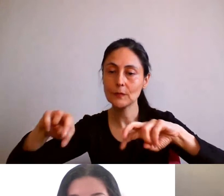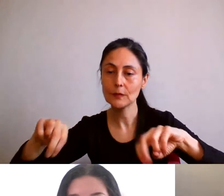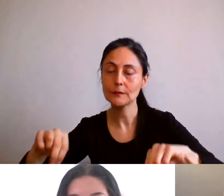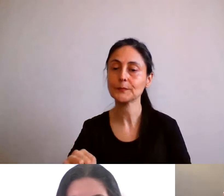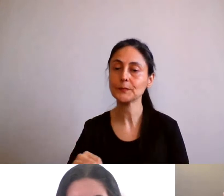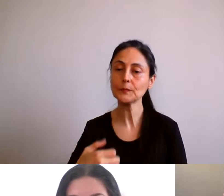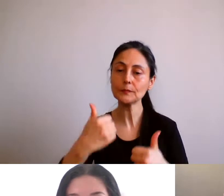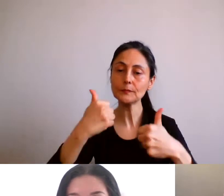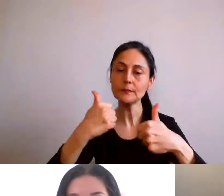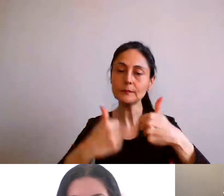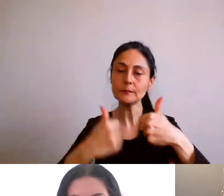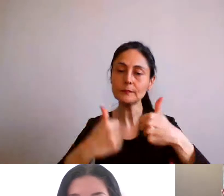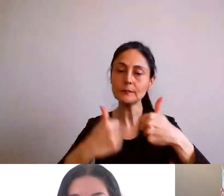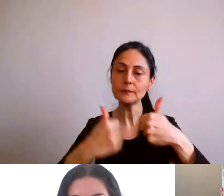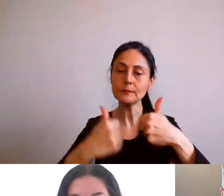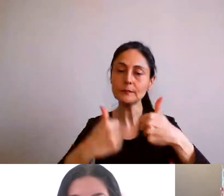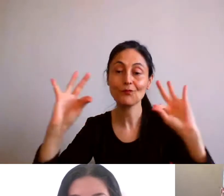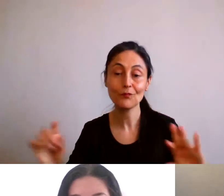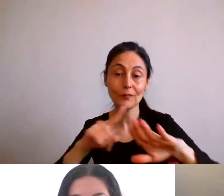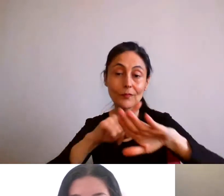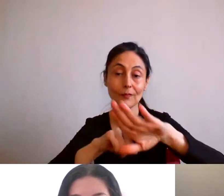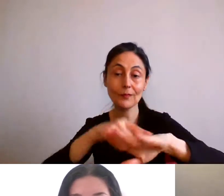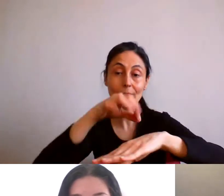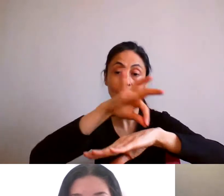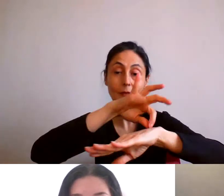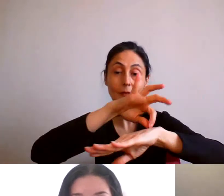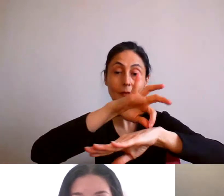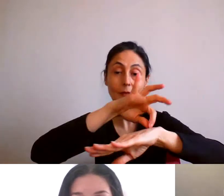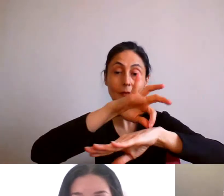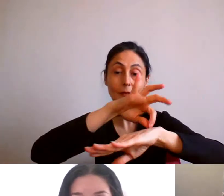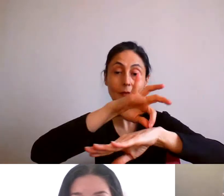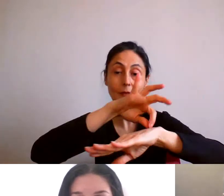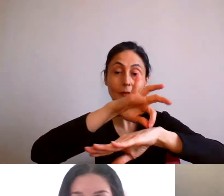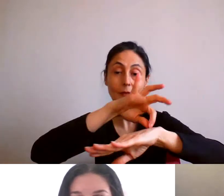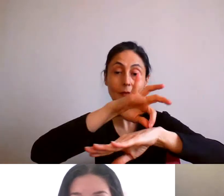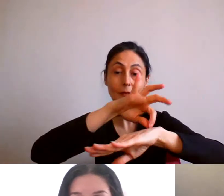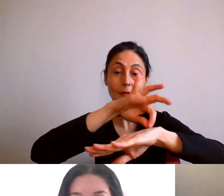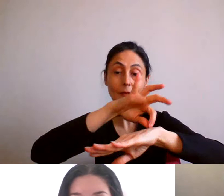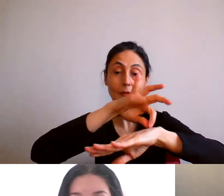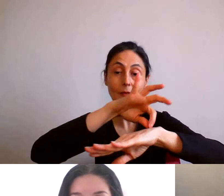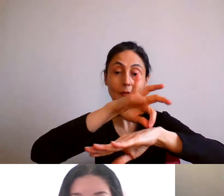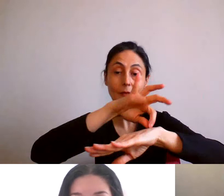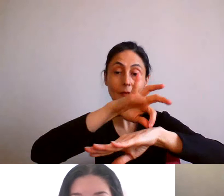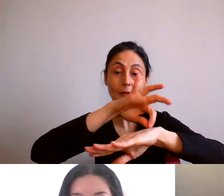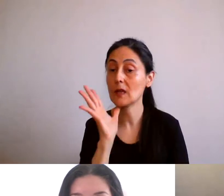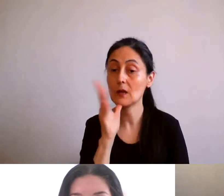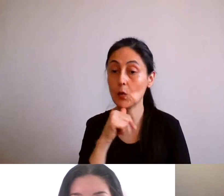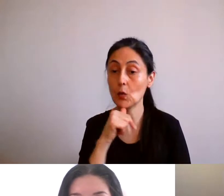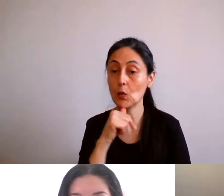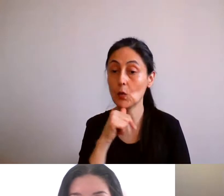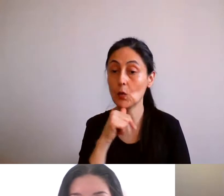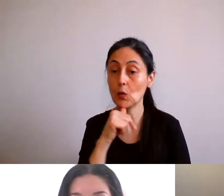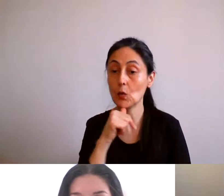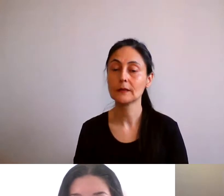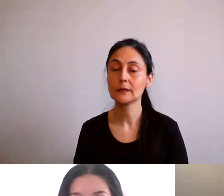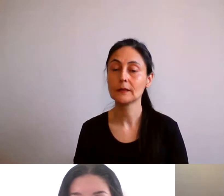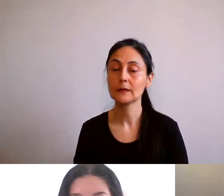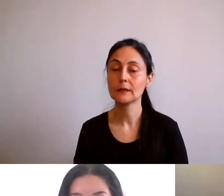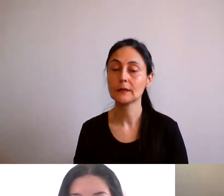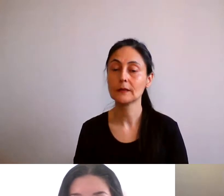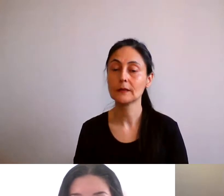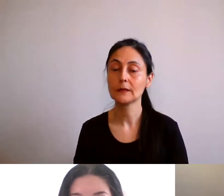de la tecnología médica, pero también de las otras especialidades que no están acá, donde es clave, ¿no